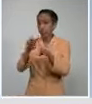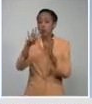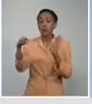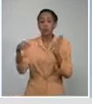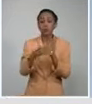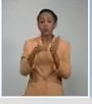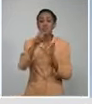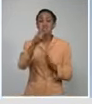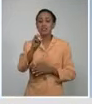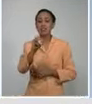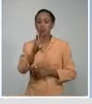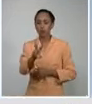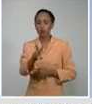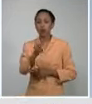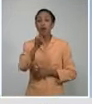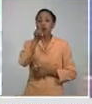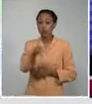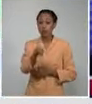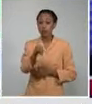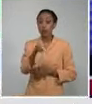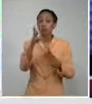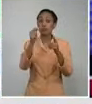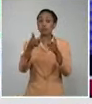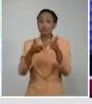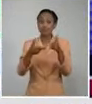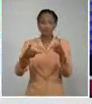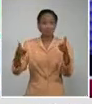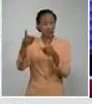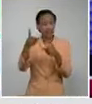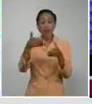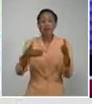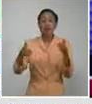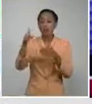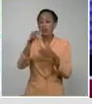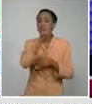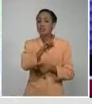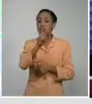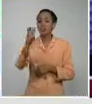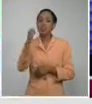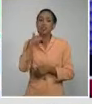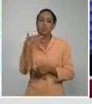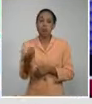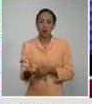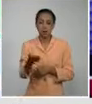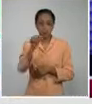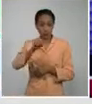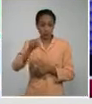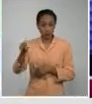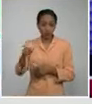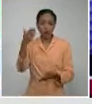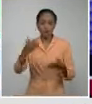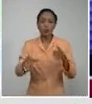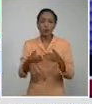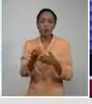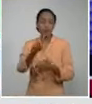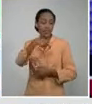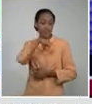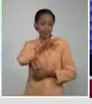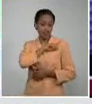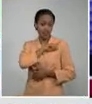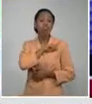4.302, cifra superior en 133 pacientes más a la del día de ayer y